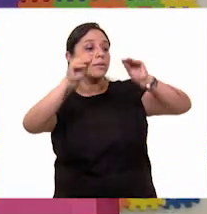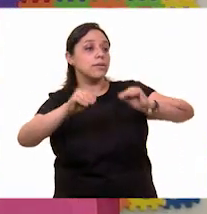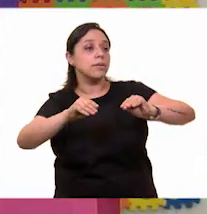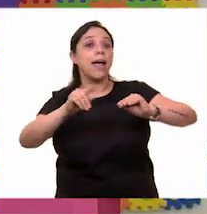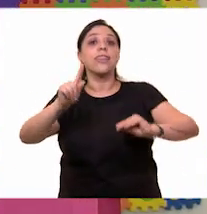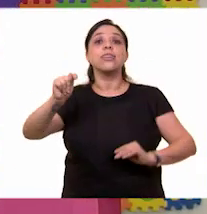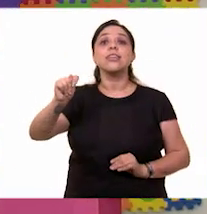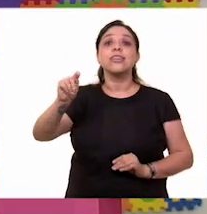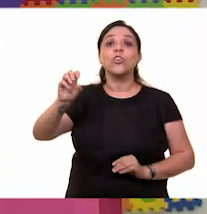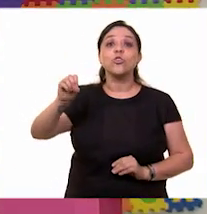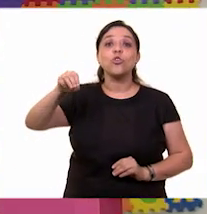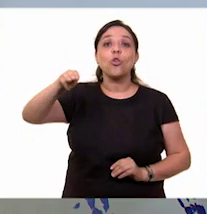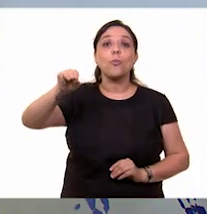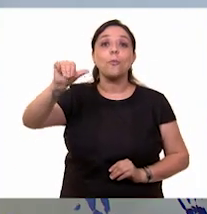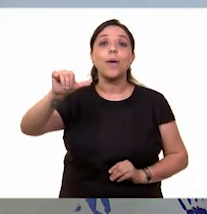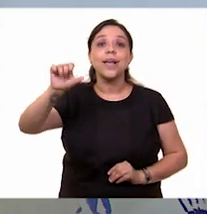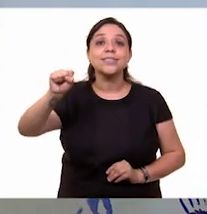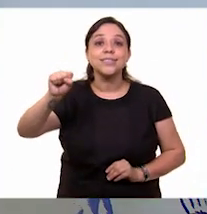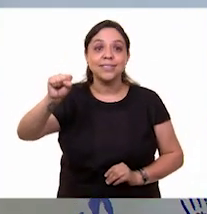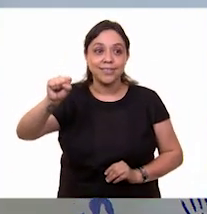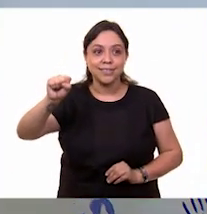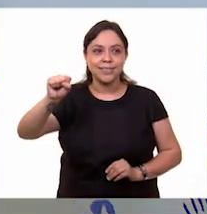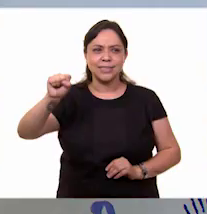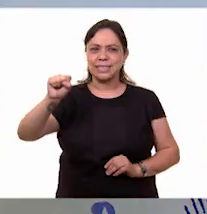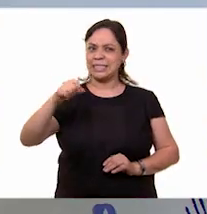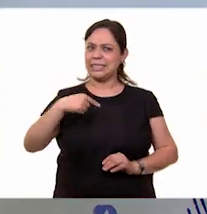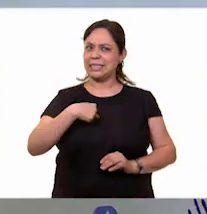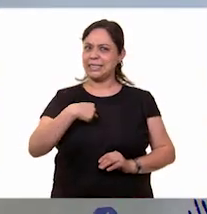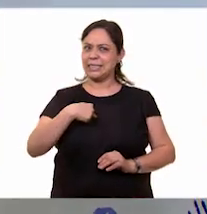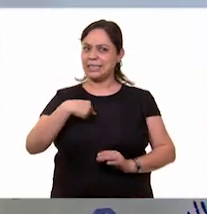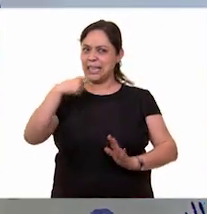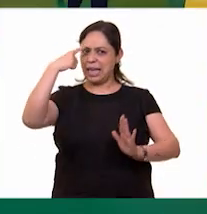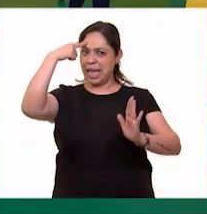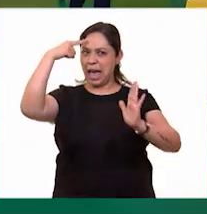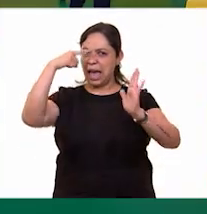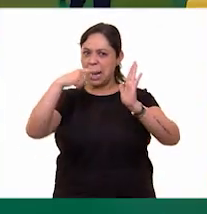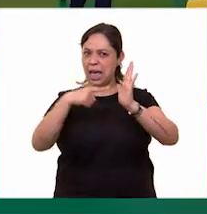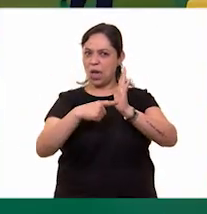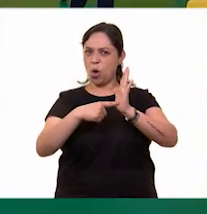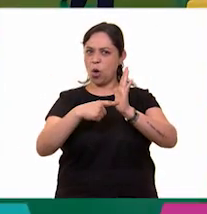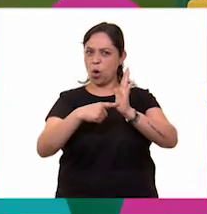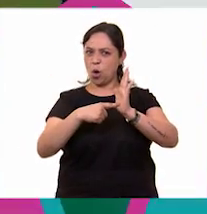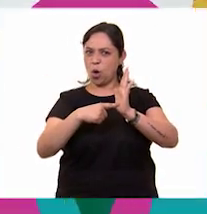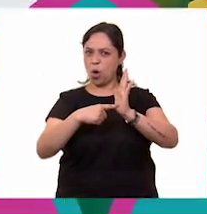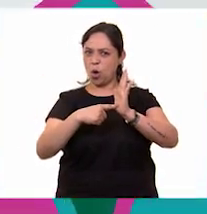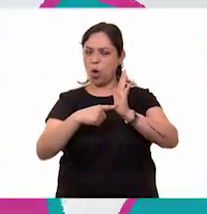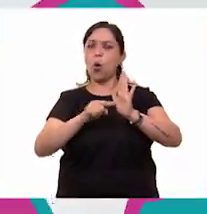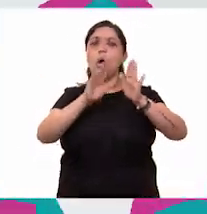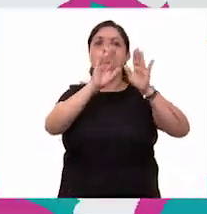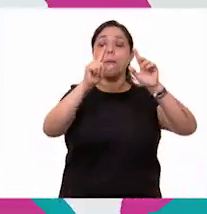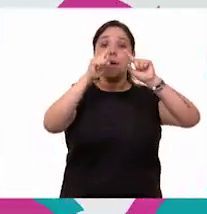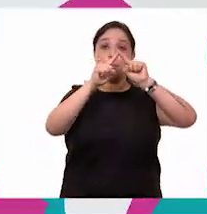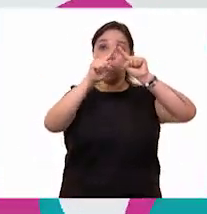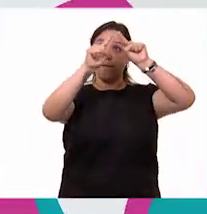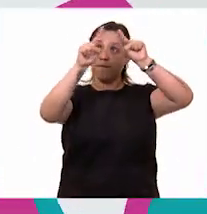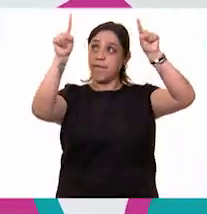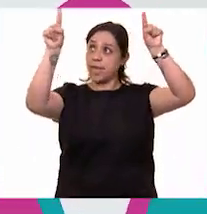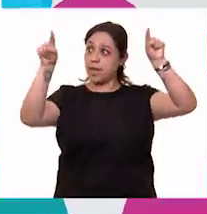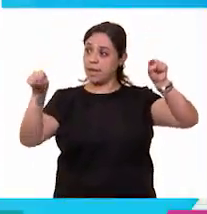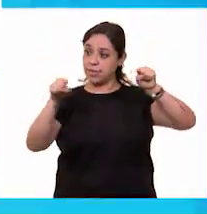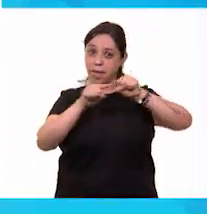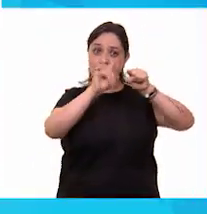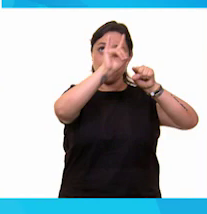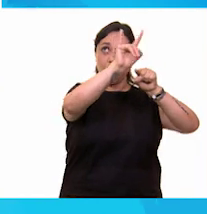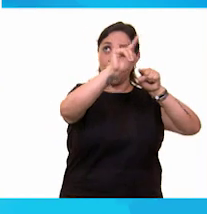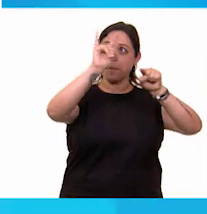Ay, creo que... Oye, ¿y si pegamos los tres manteles en el pizarrón para compararlos? Me parece buena